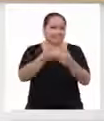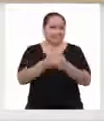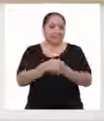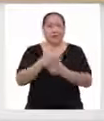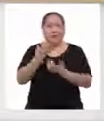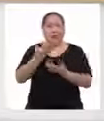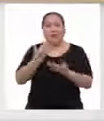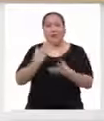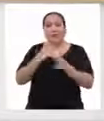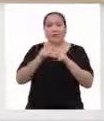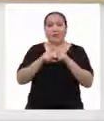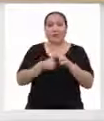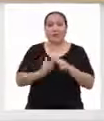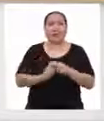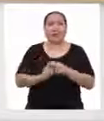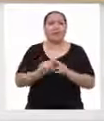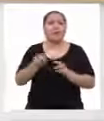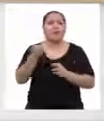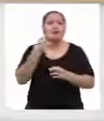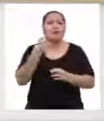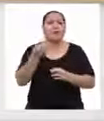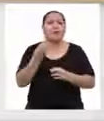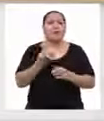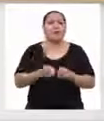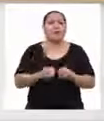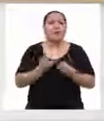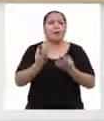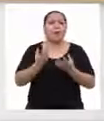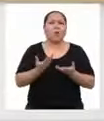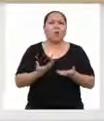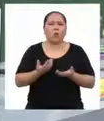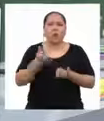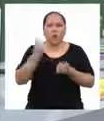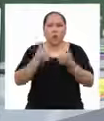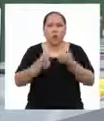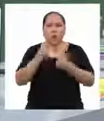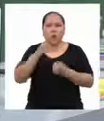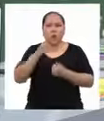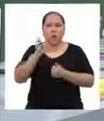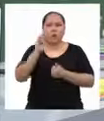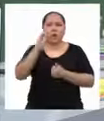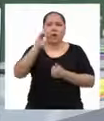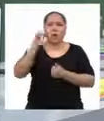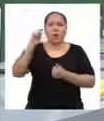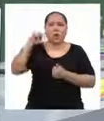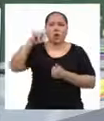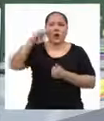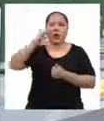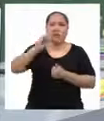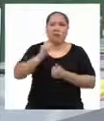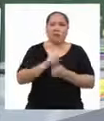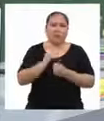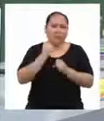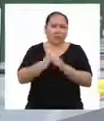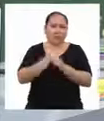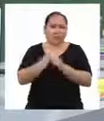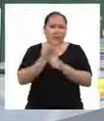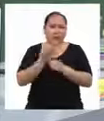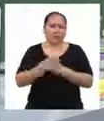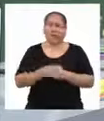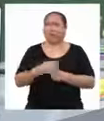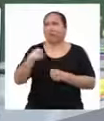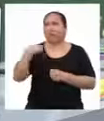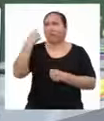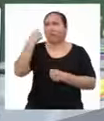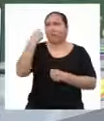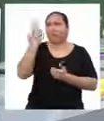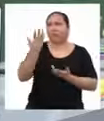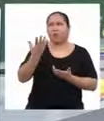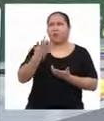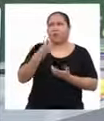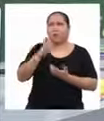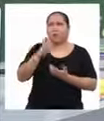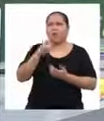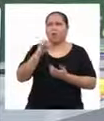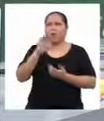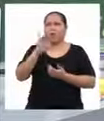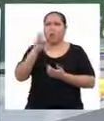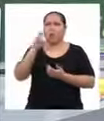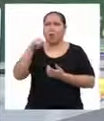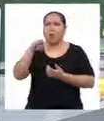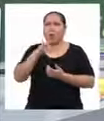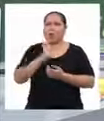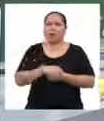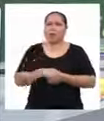Antes de empezar, dime con qué frecuencia trabajaremos. Yo creo que podemos utilizar la frecuencia